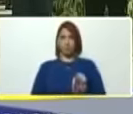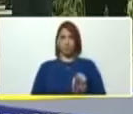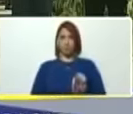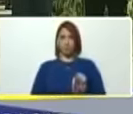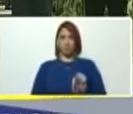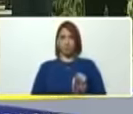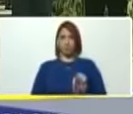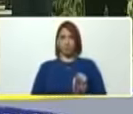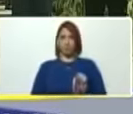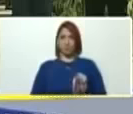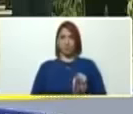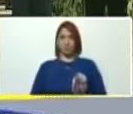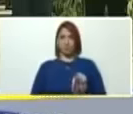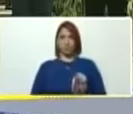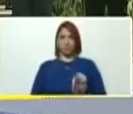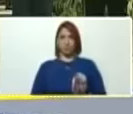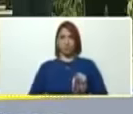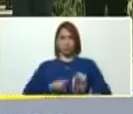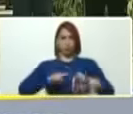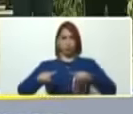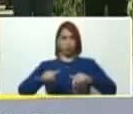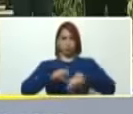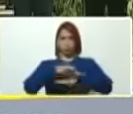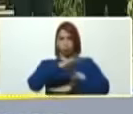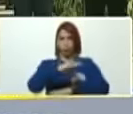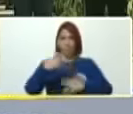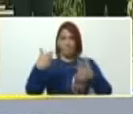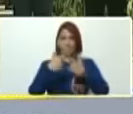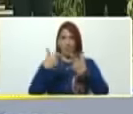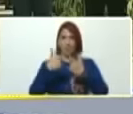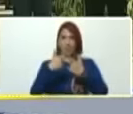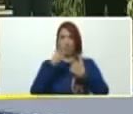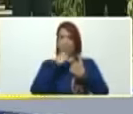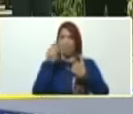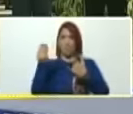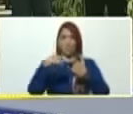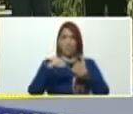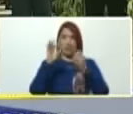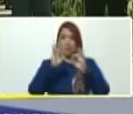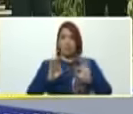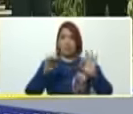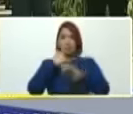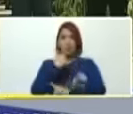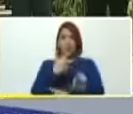tarea, seguimos la pelea. Bueno, si no hay más nada que decir por allá,